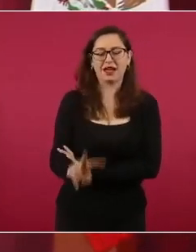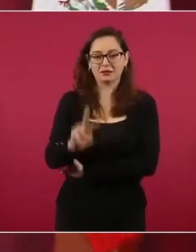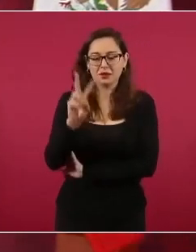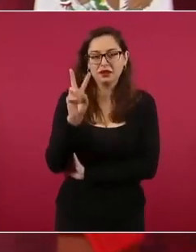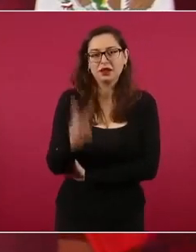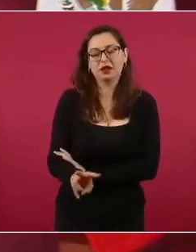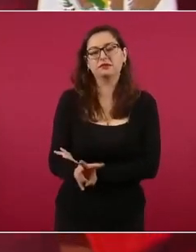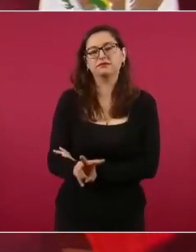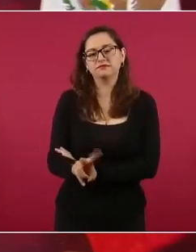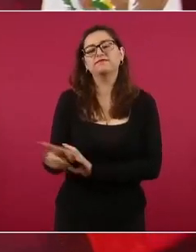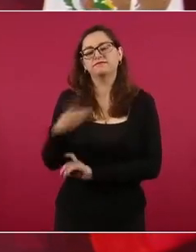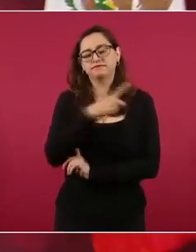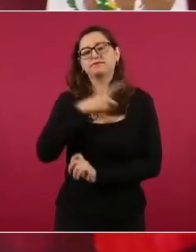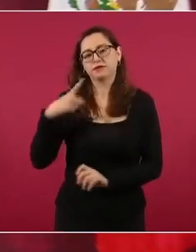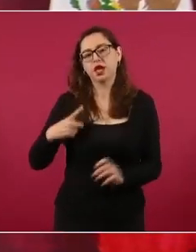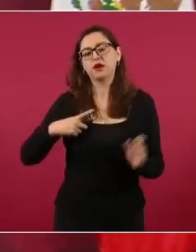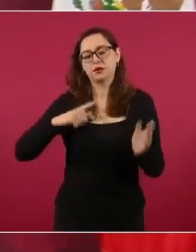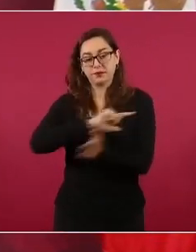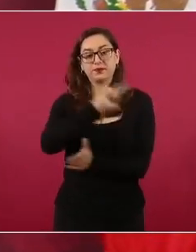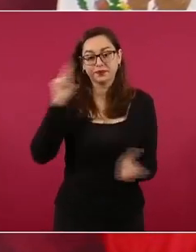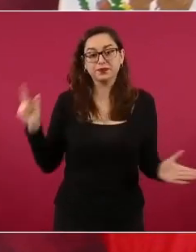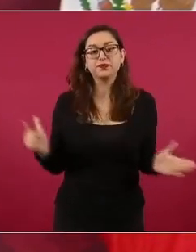una reforma